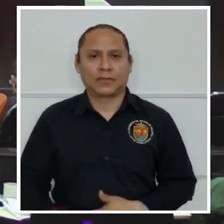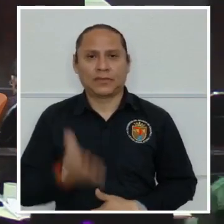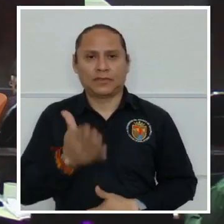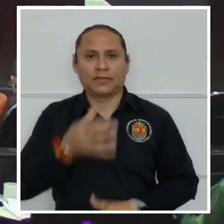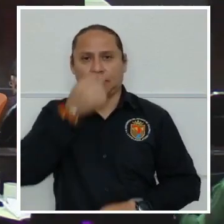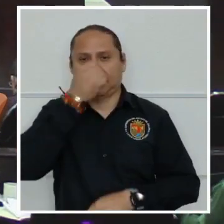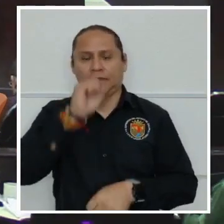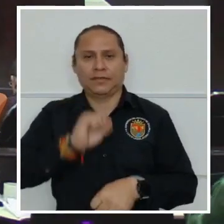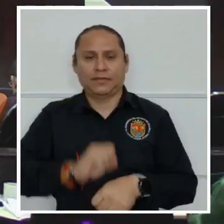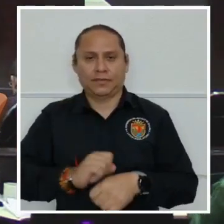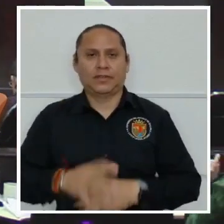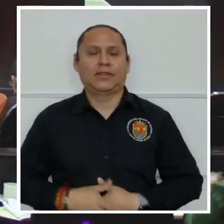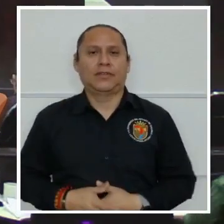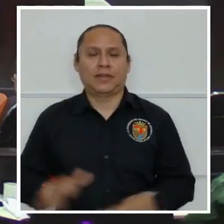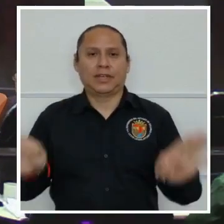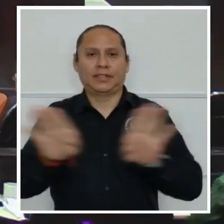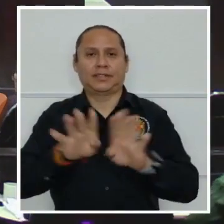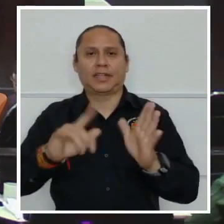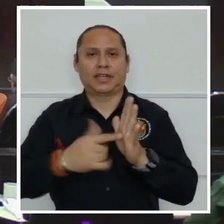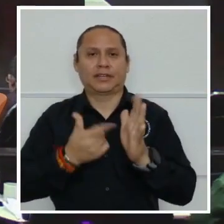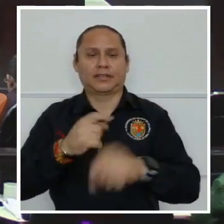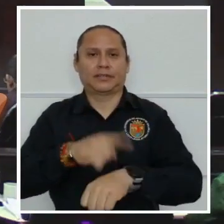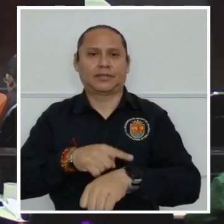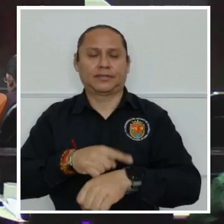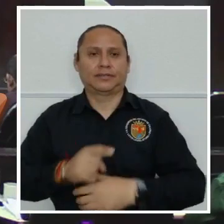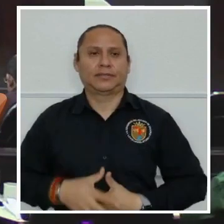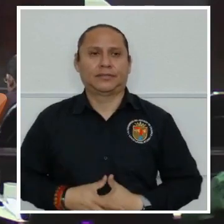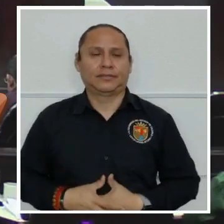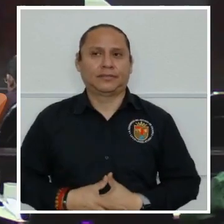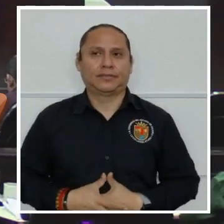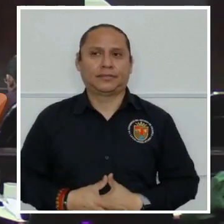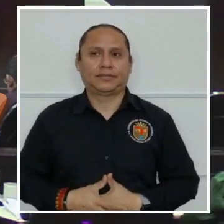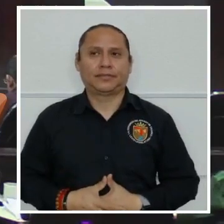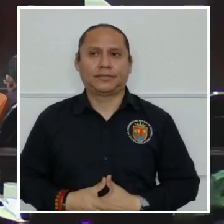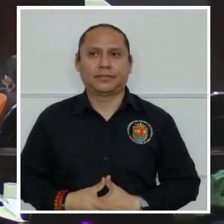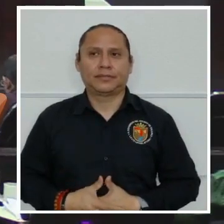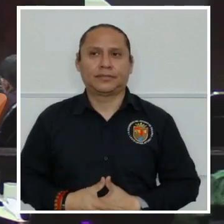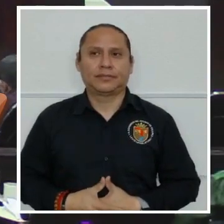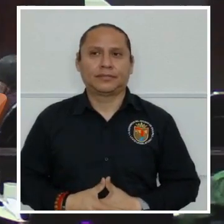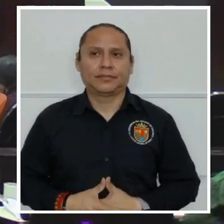Solicito a la Secretaría cierre el sistema electrónico.